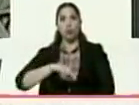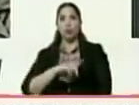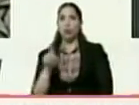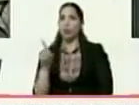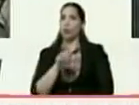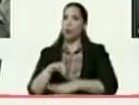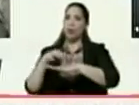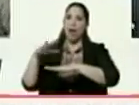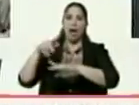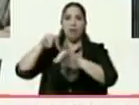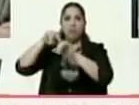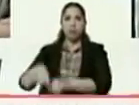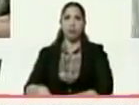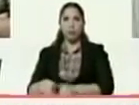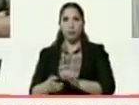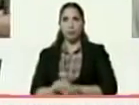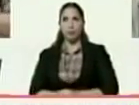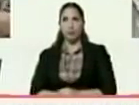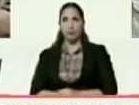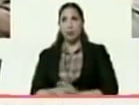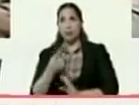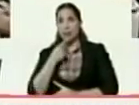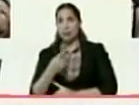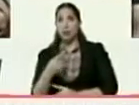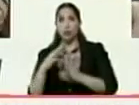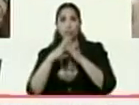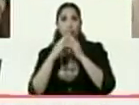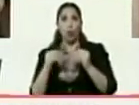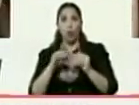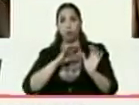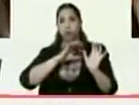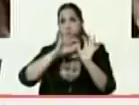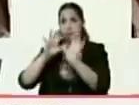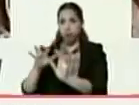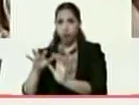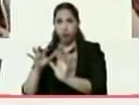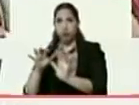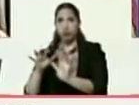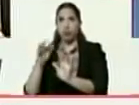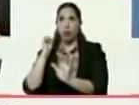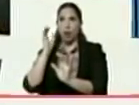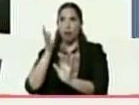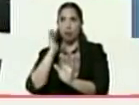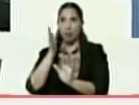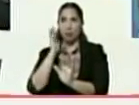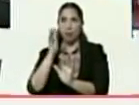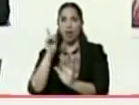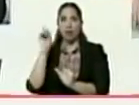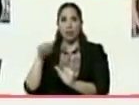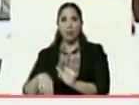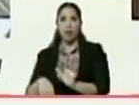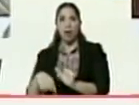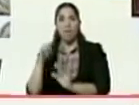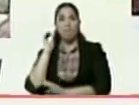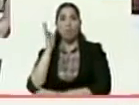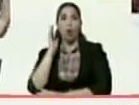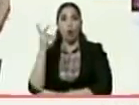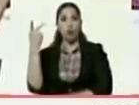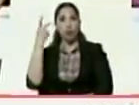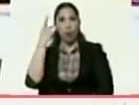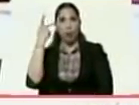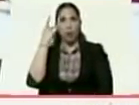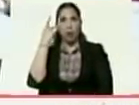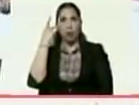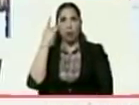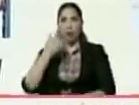dejar derrotar. Se lo hemos dicho a todos los que vienen en las asambleas y en los congresos al Foro de Sao Paulo, que